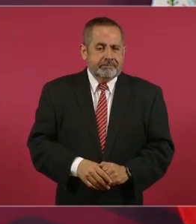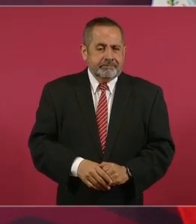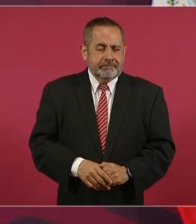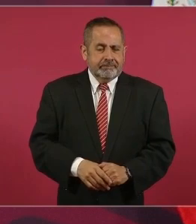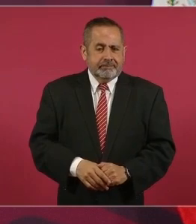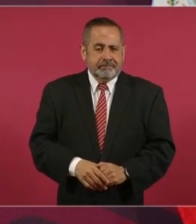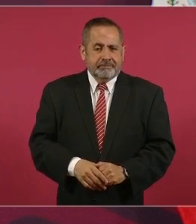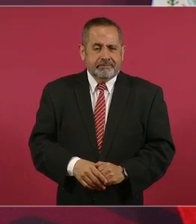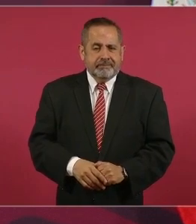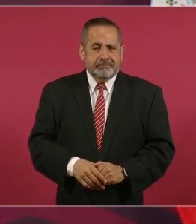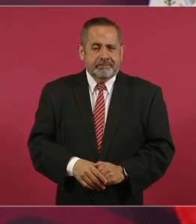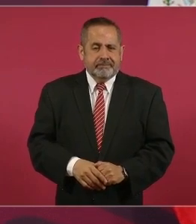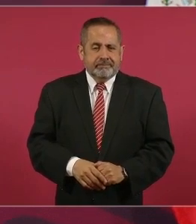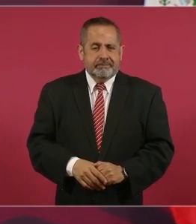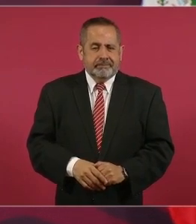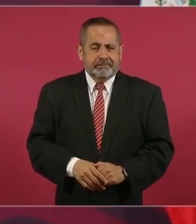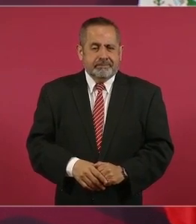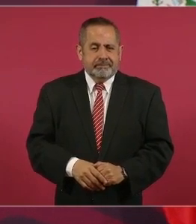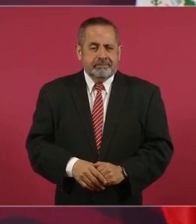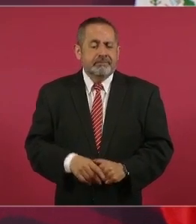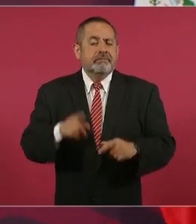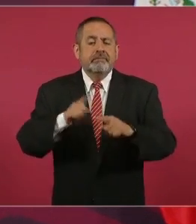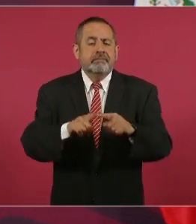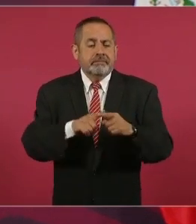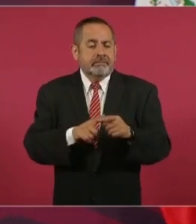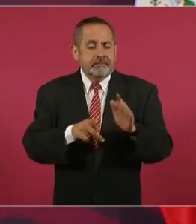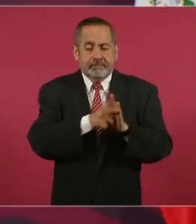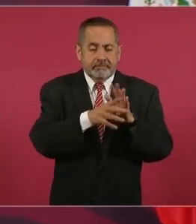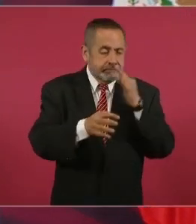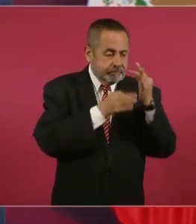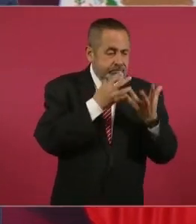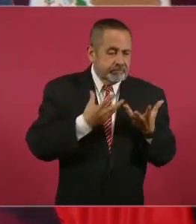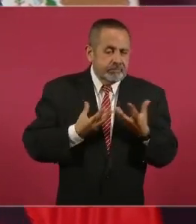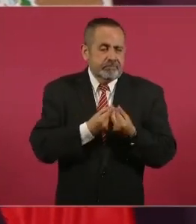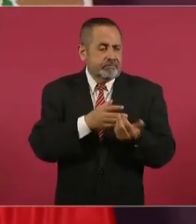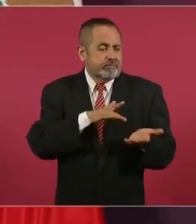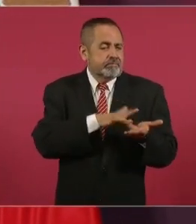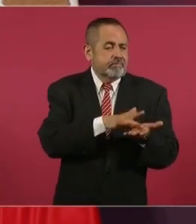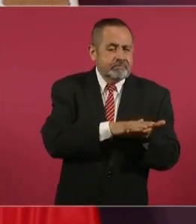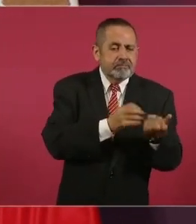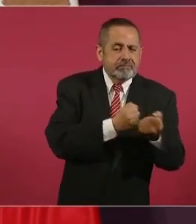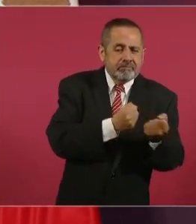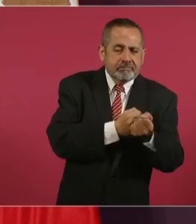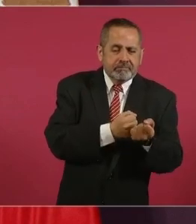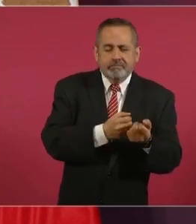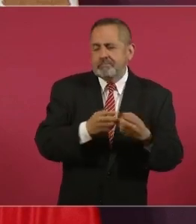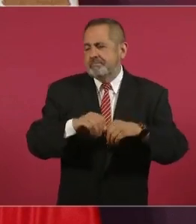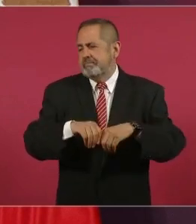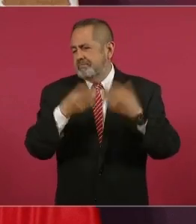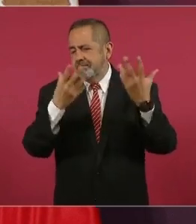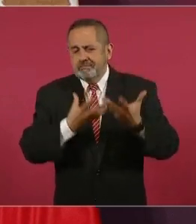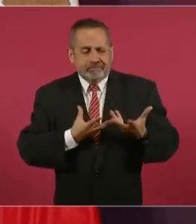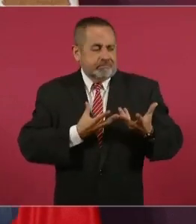¿Cómo? ¿Del lado de quién está el Reforma? Pues del lado